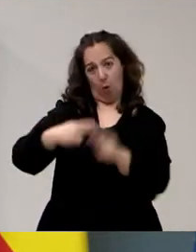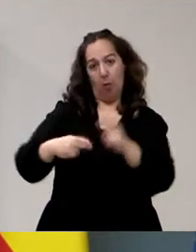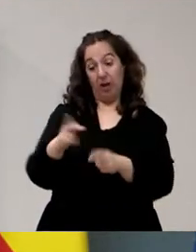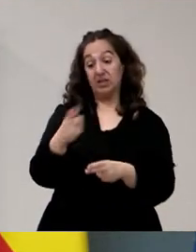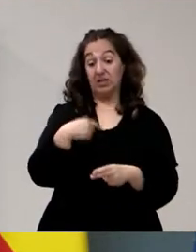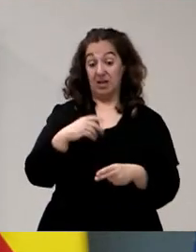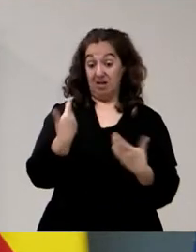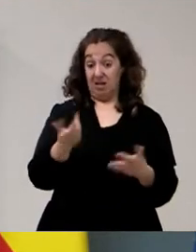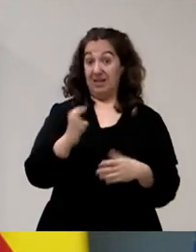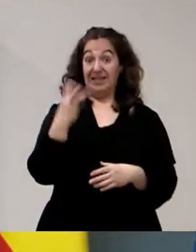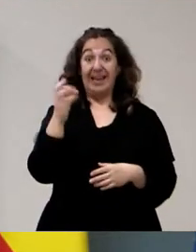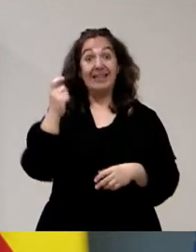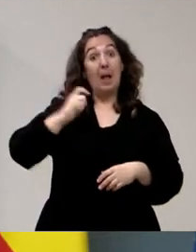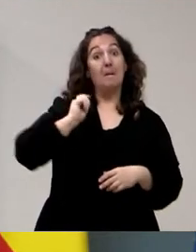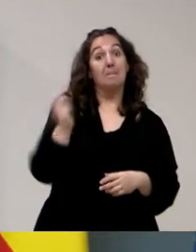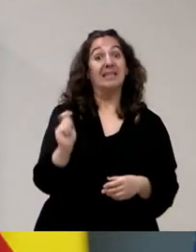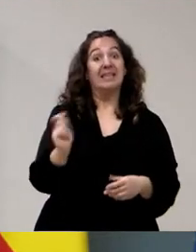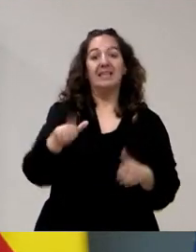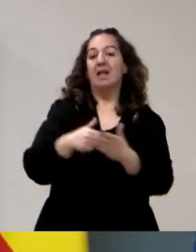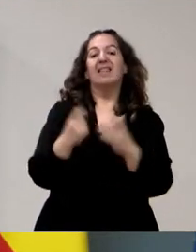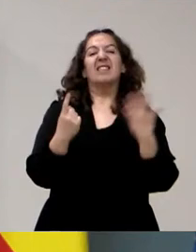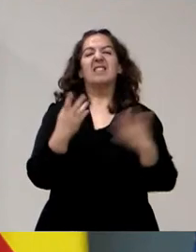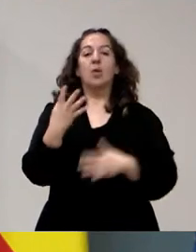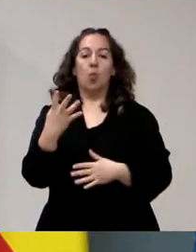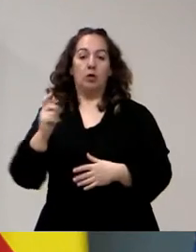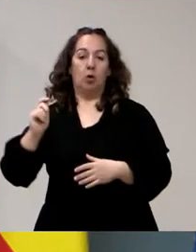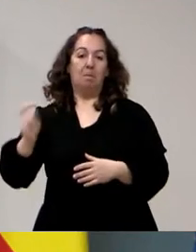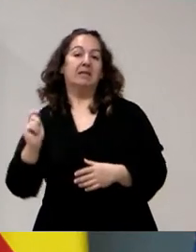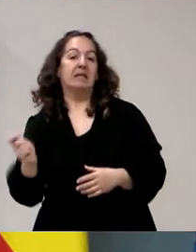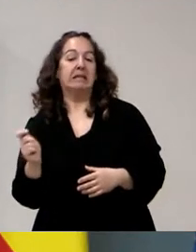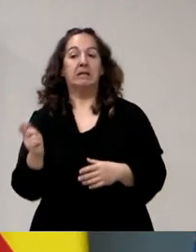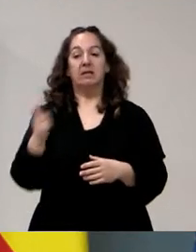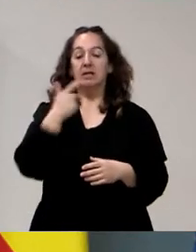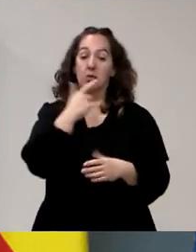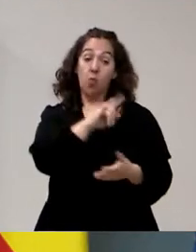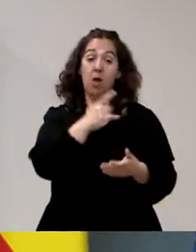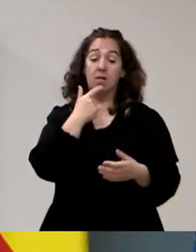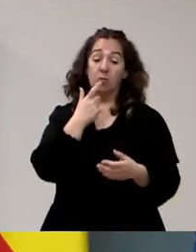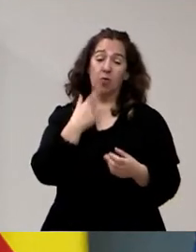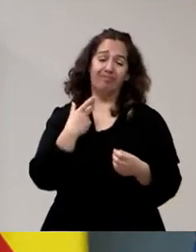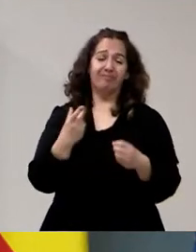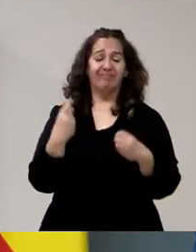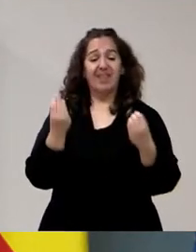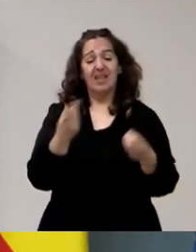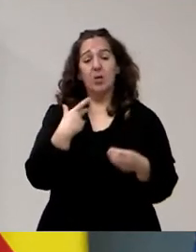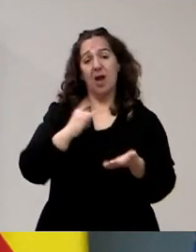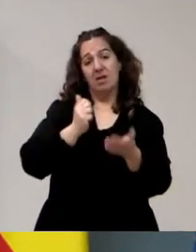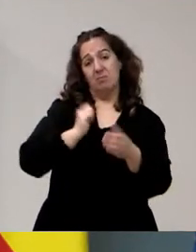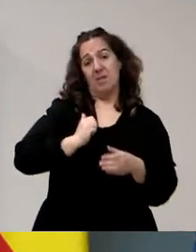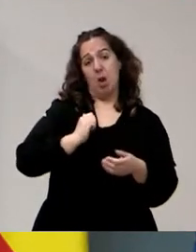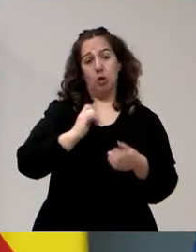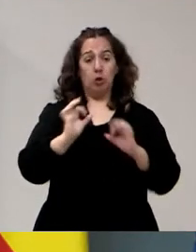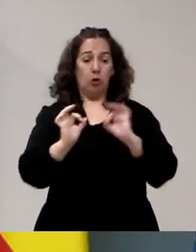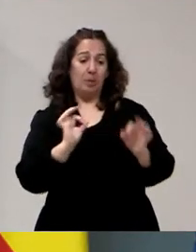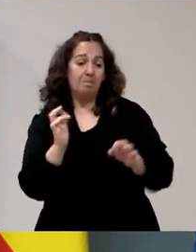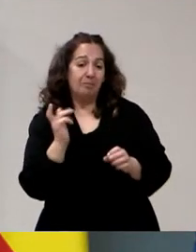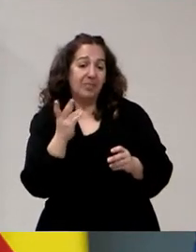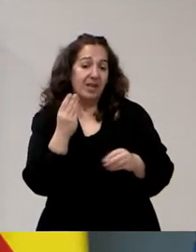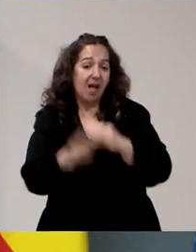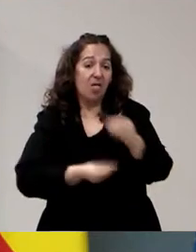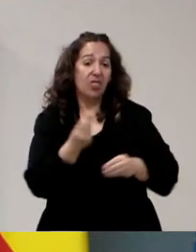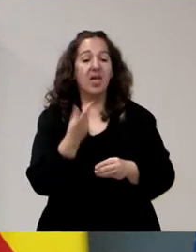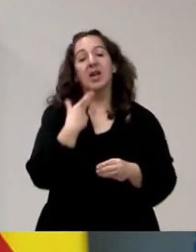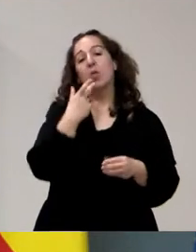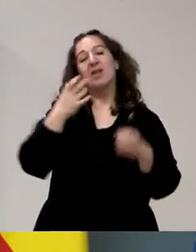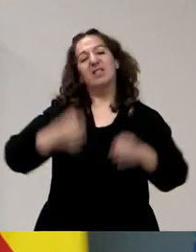de 30 meses a 64 tras introducir el Ministerio un sistema piloto para aumentar la seguridad y la vida útil de la